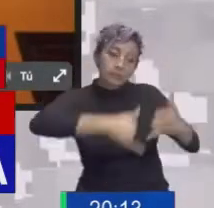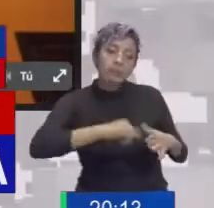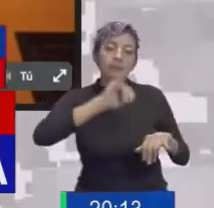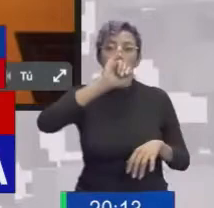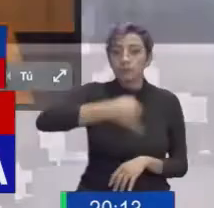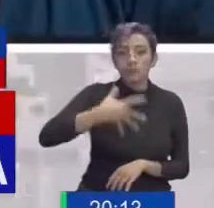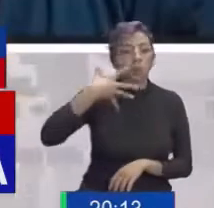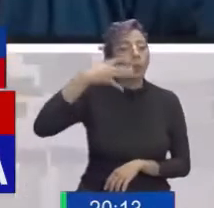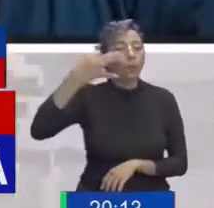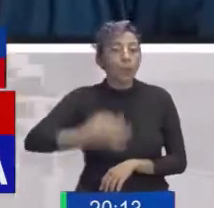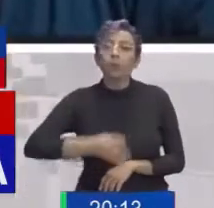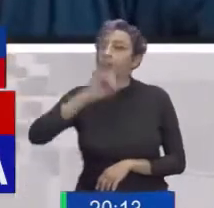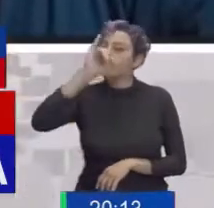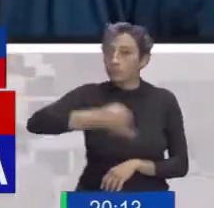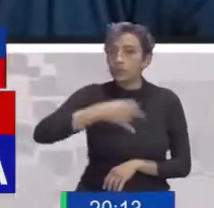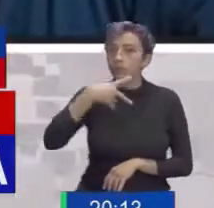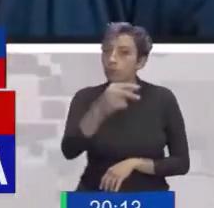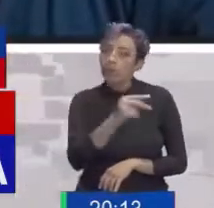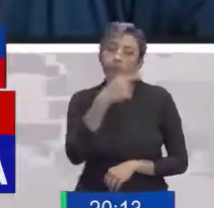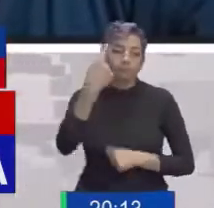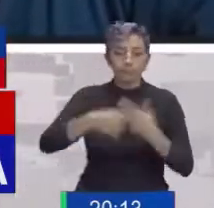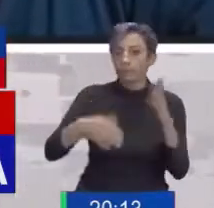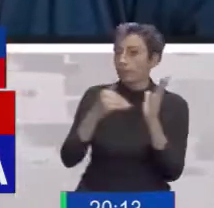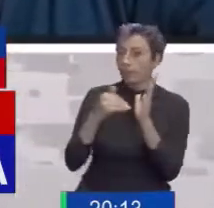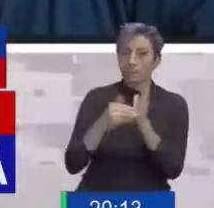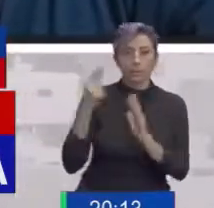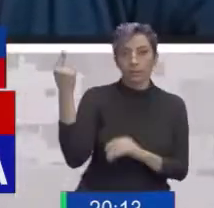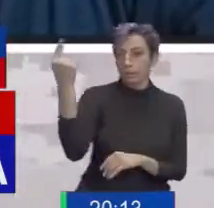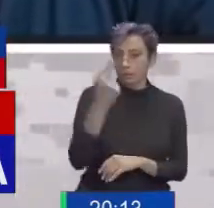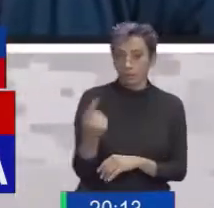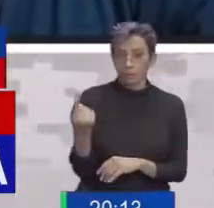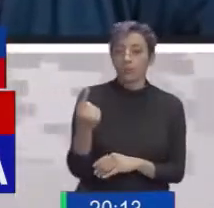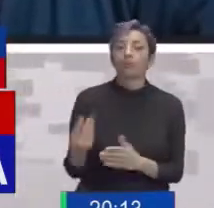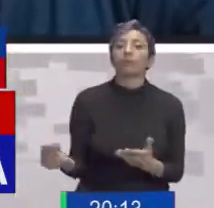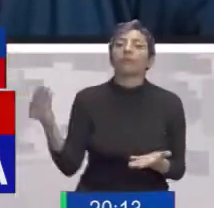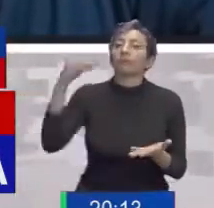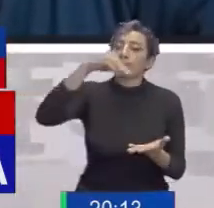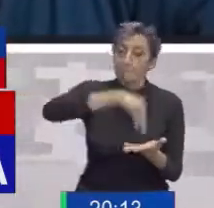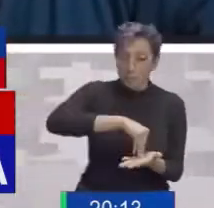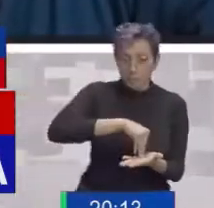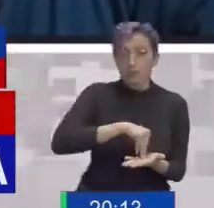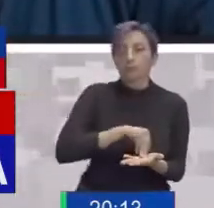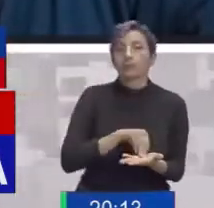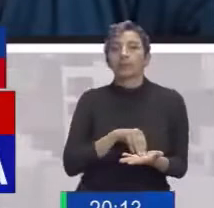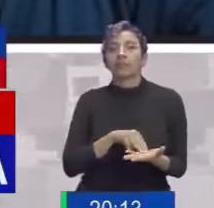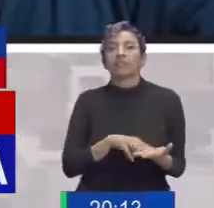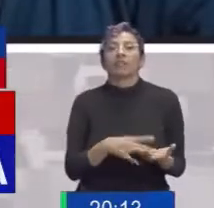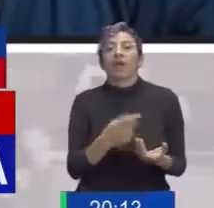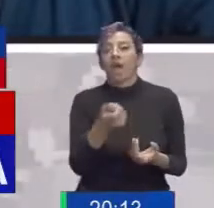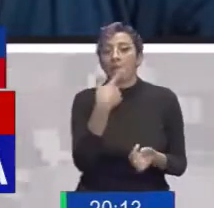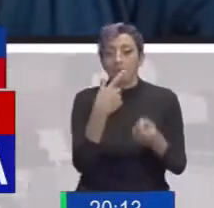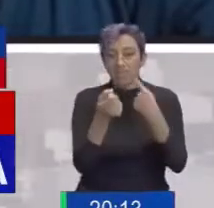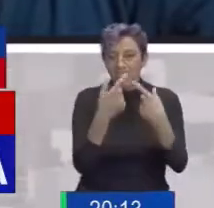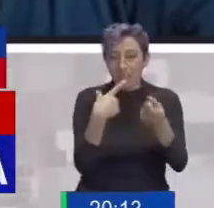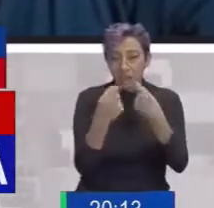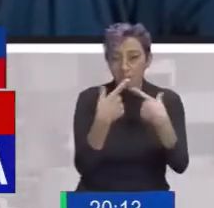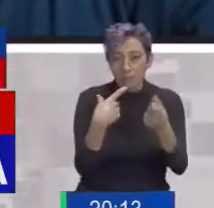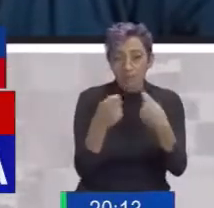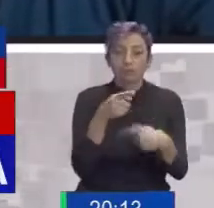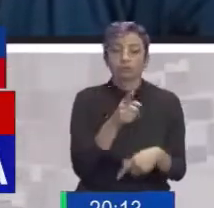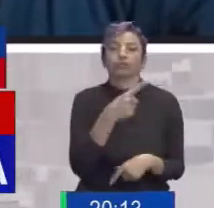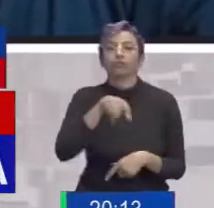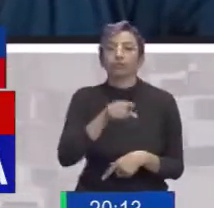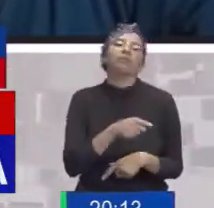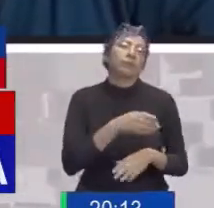acompañamiento, mejor acceso a los medicamentos oncológicos, porque bueno, obliga a las obras sociales, las prepagas,